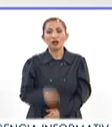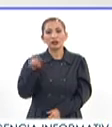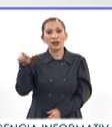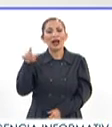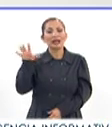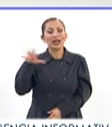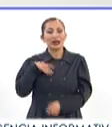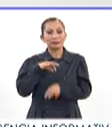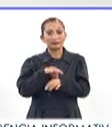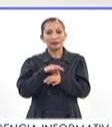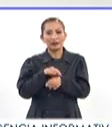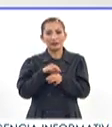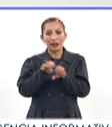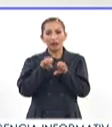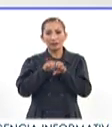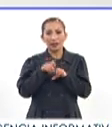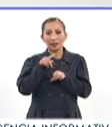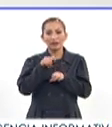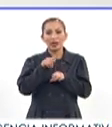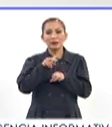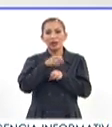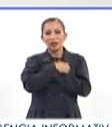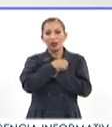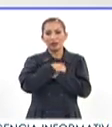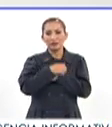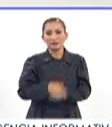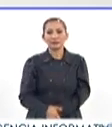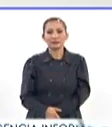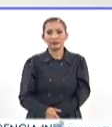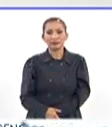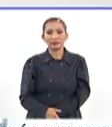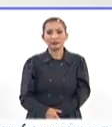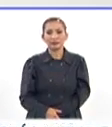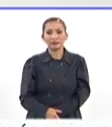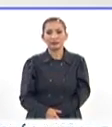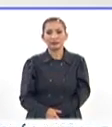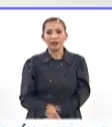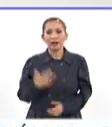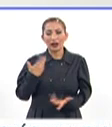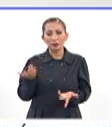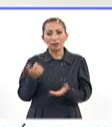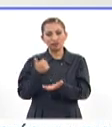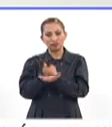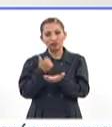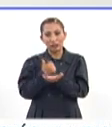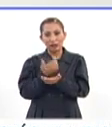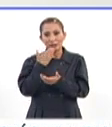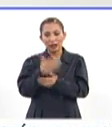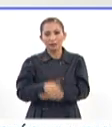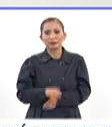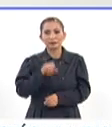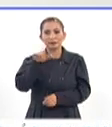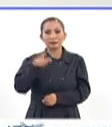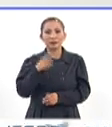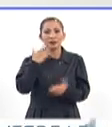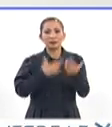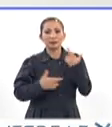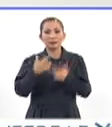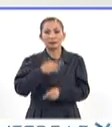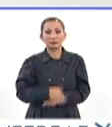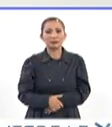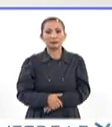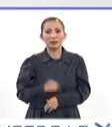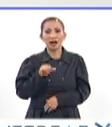contigo allá en vivo y el equipo de televisión educativa quien se encuentra ahí contigo, quien te flanquea por supuesto muy bien y de forma muy profesional.